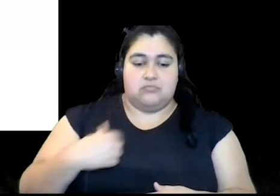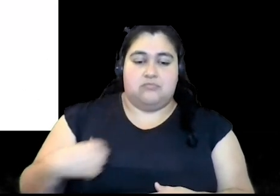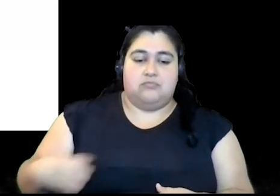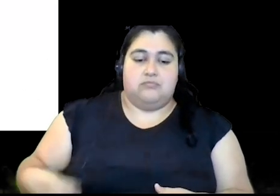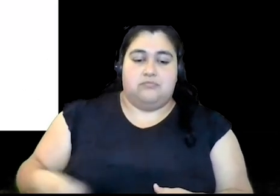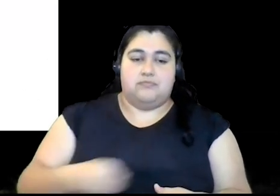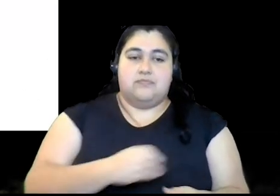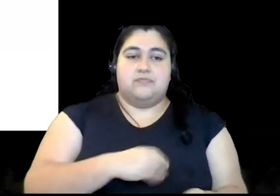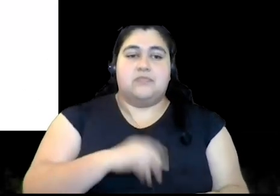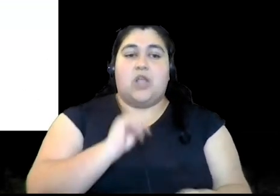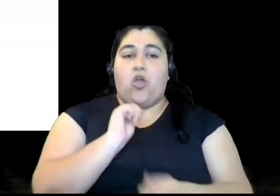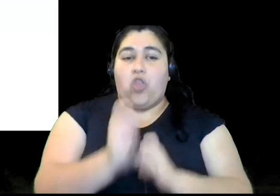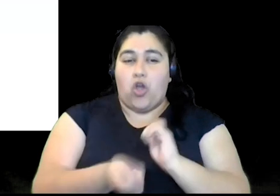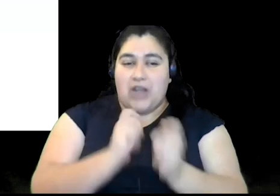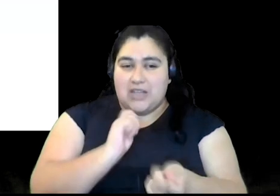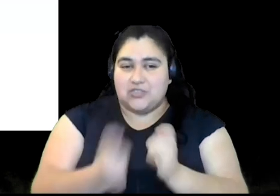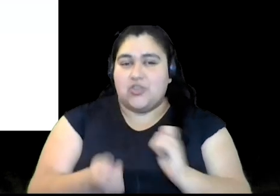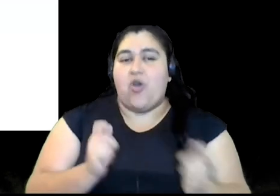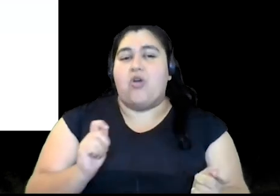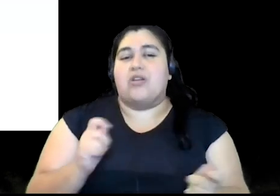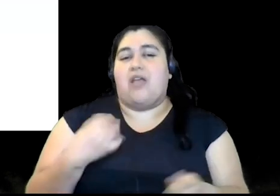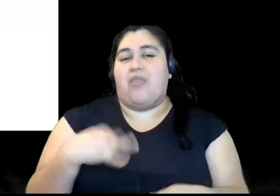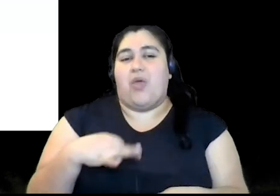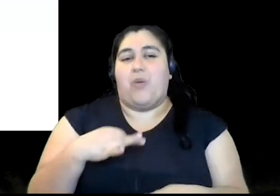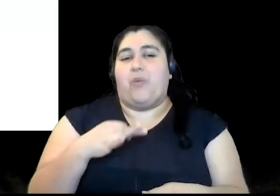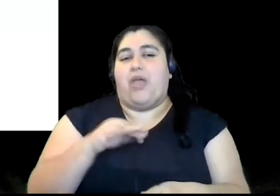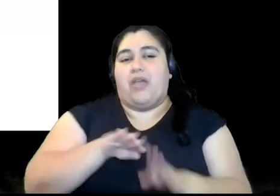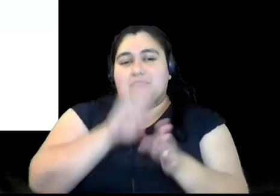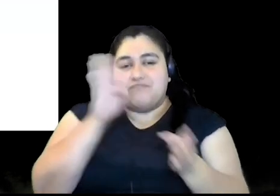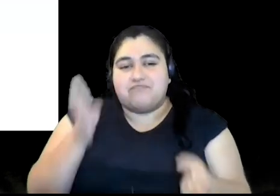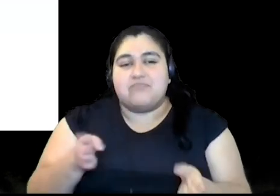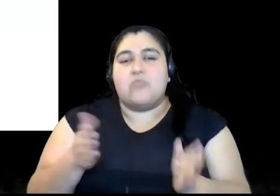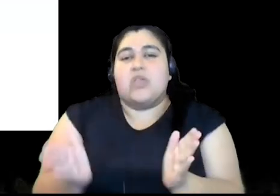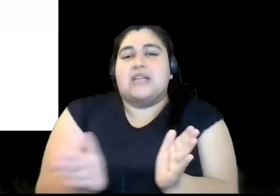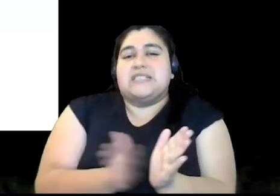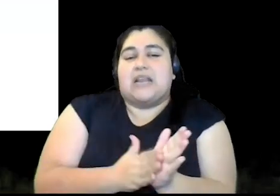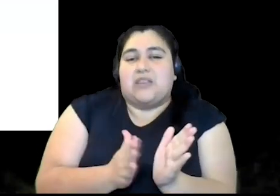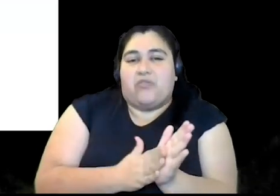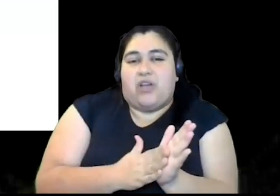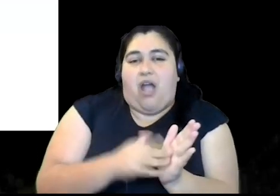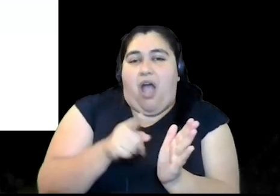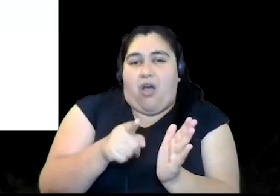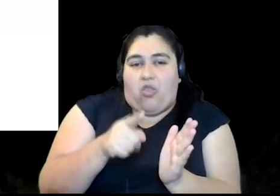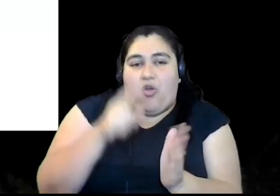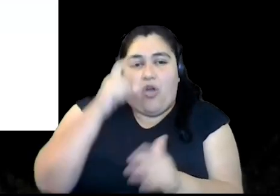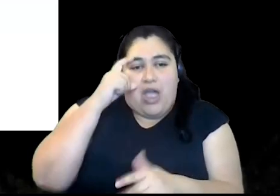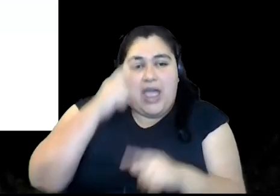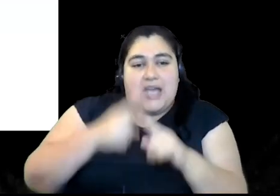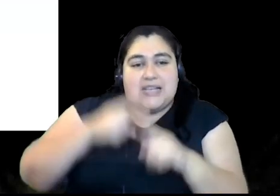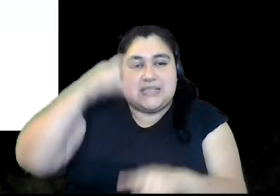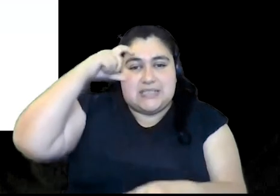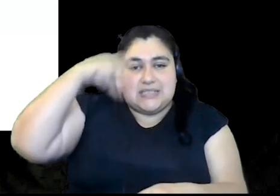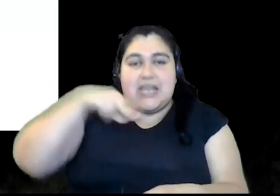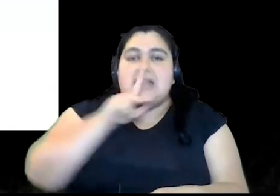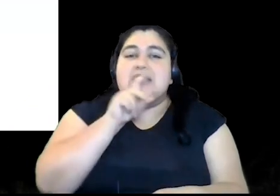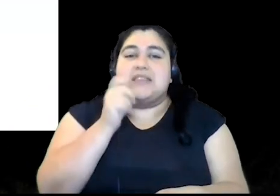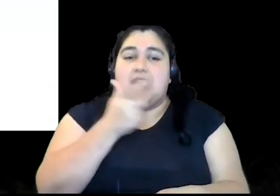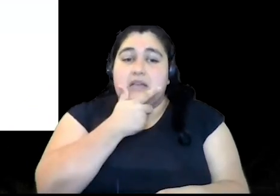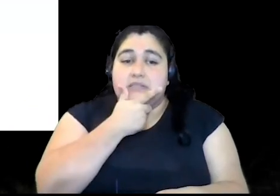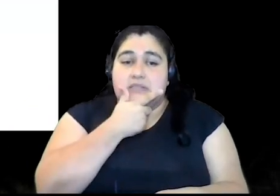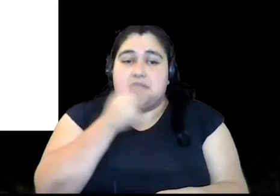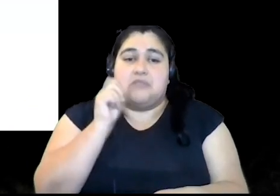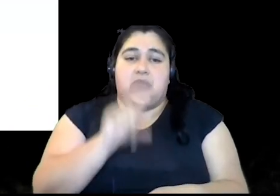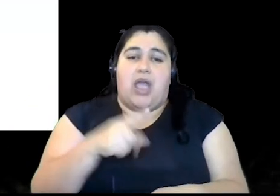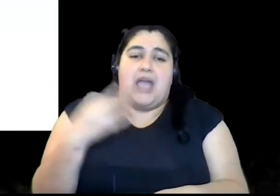Con las donaciones, tiene que ser una entidad con certificado de exención vigente. La exención puede ser en efectivo